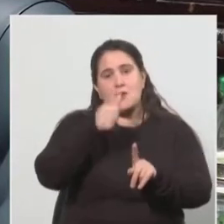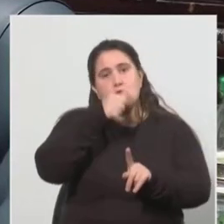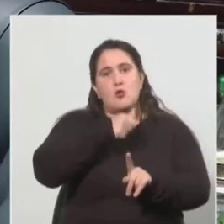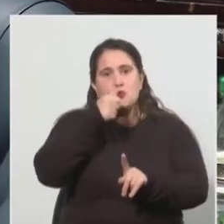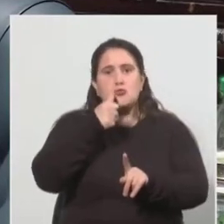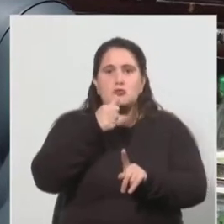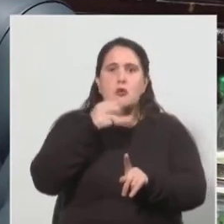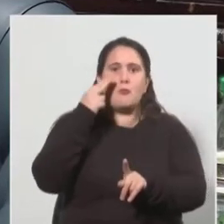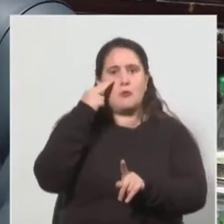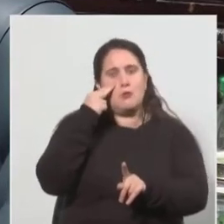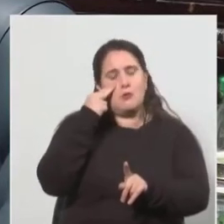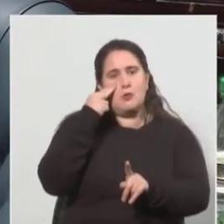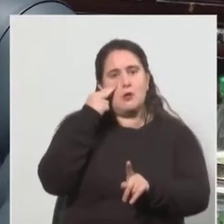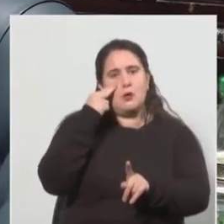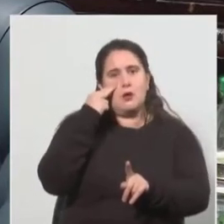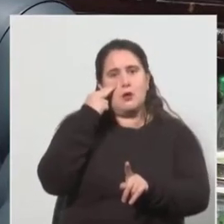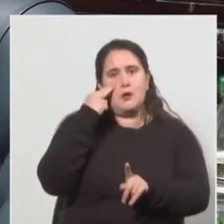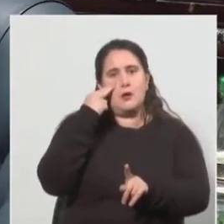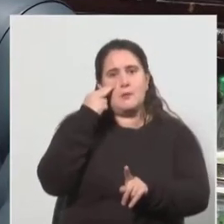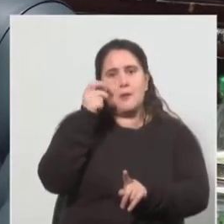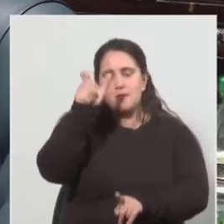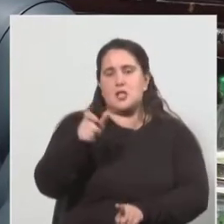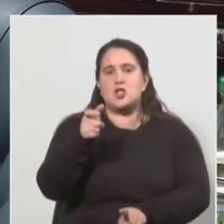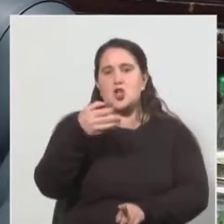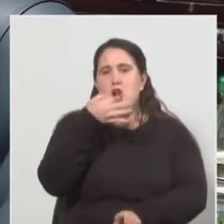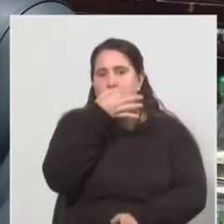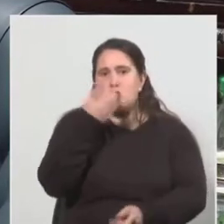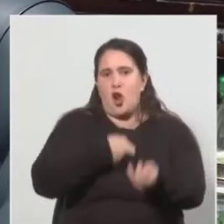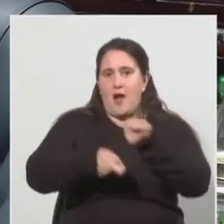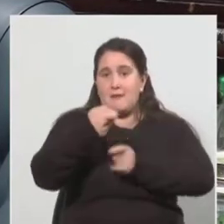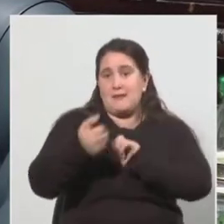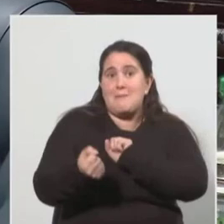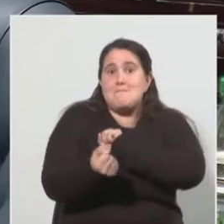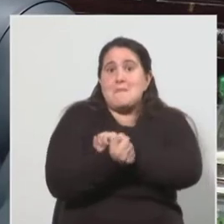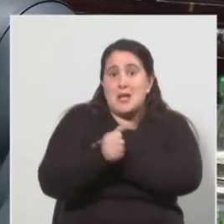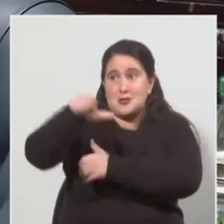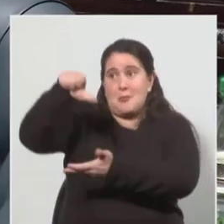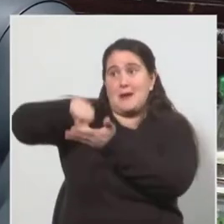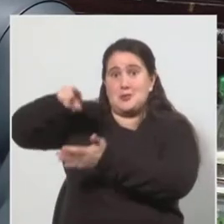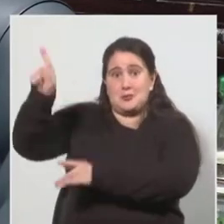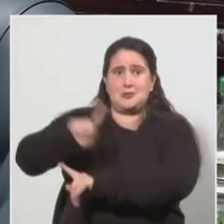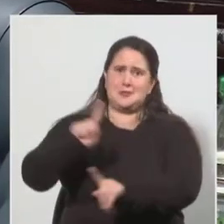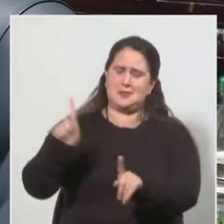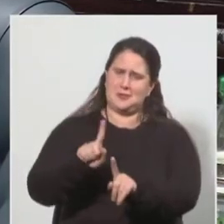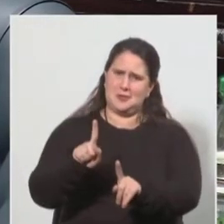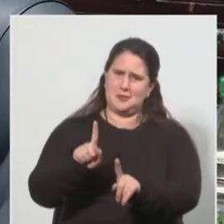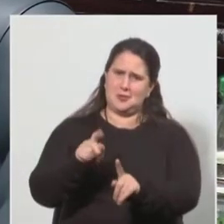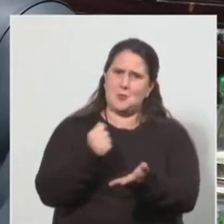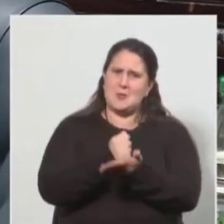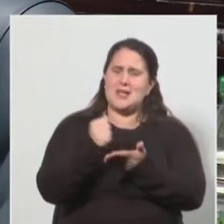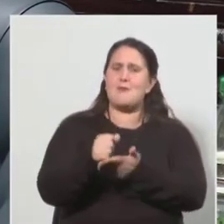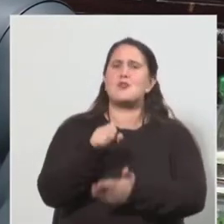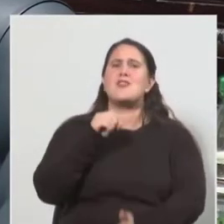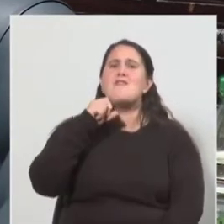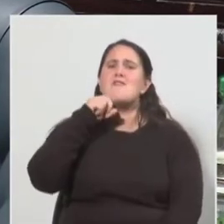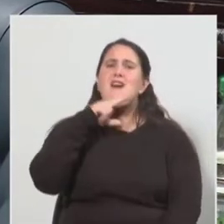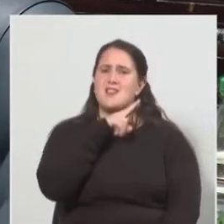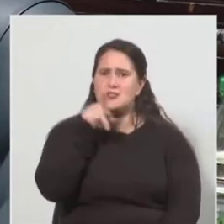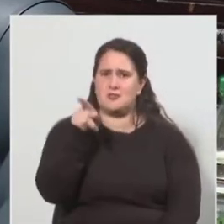solución de los problemas de un narcotraficante detenido en el exterior, con pasaporte